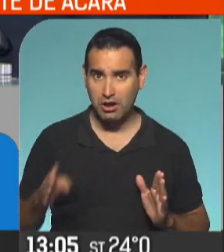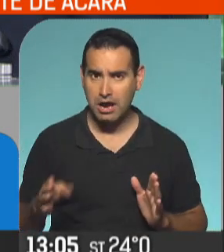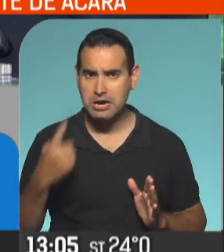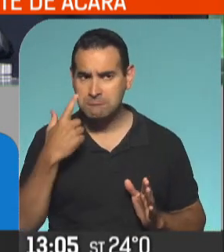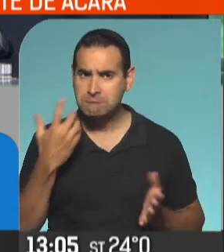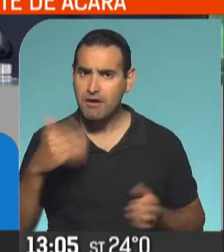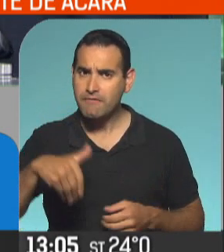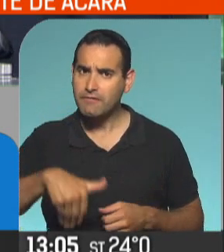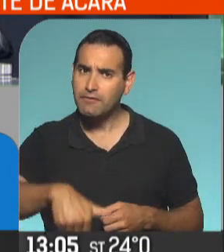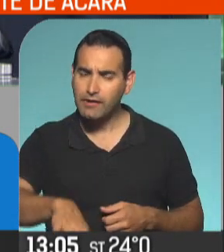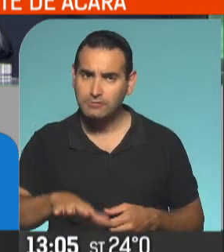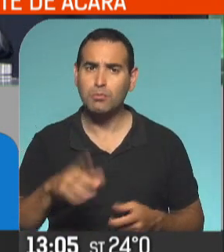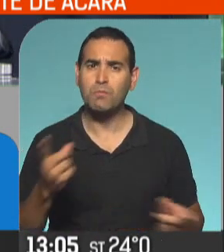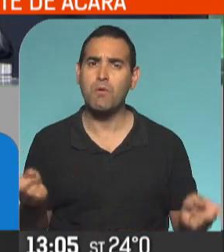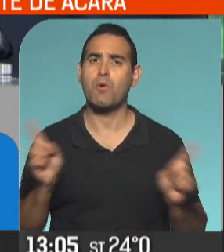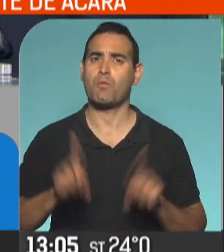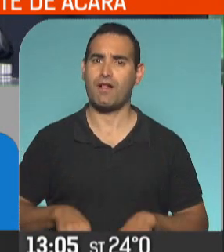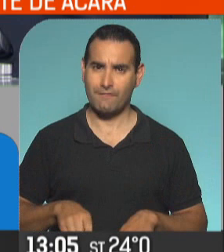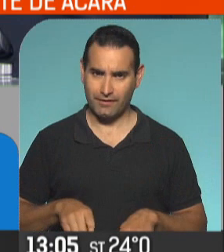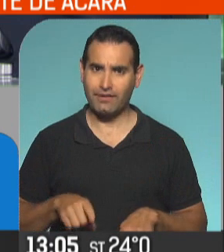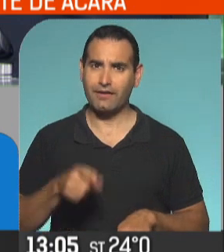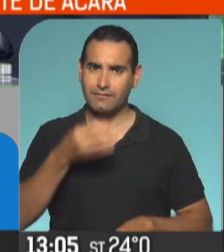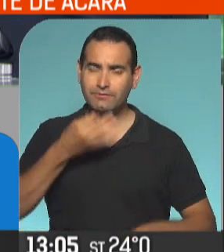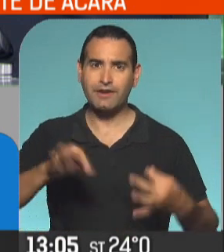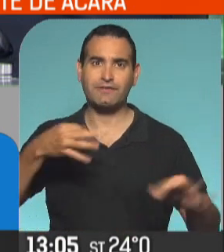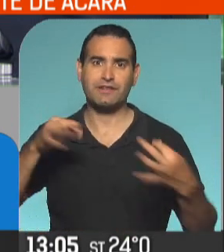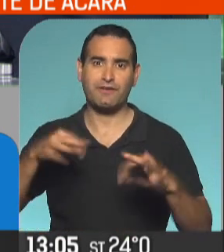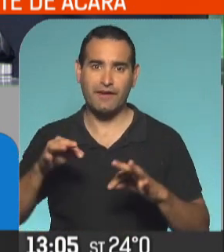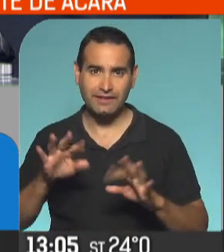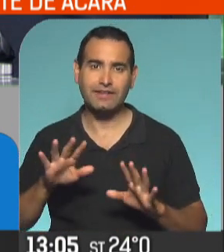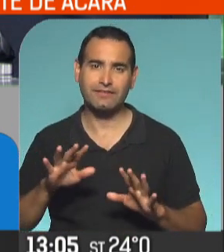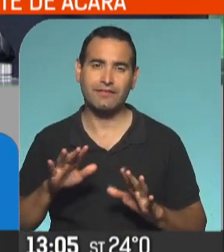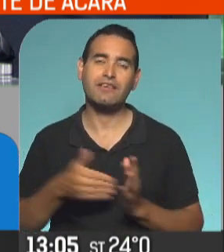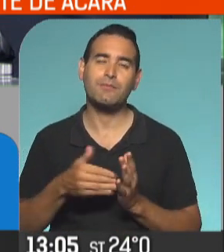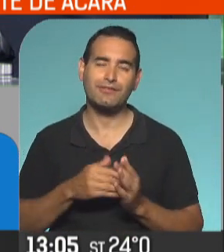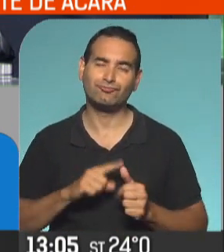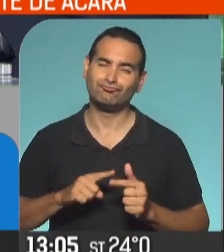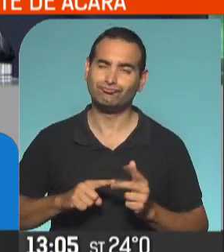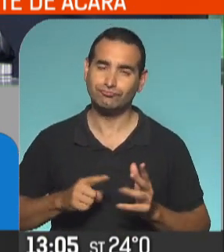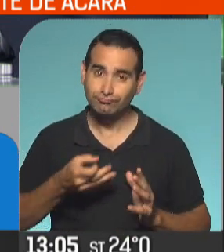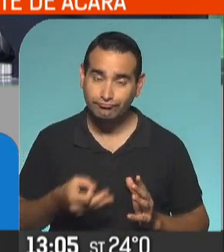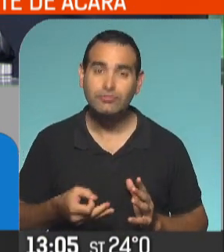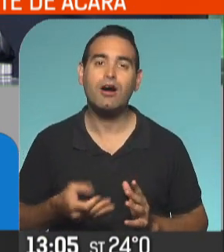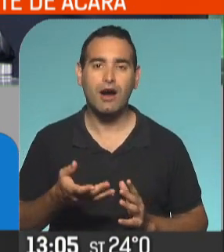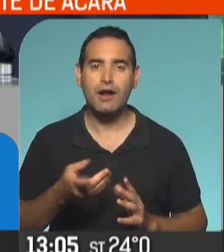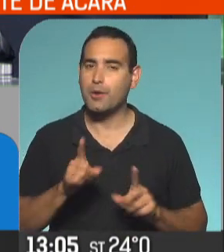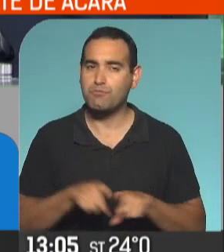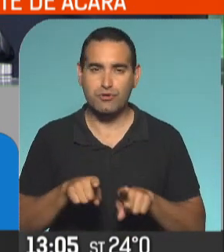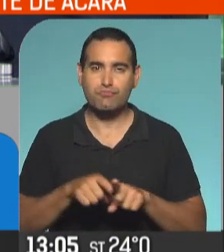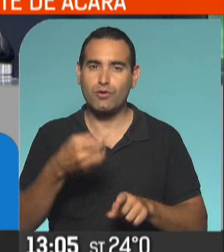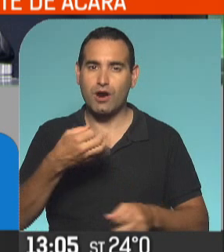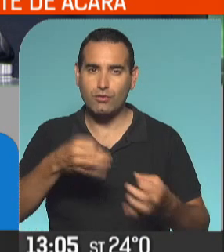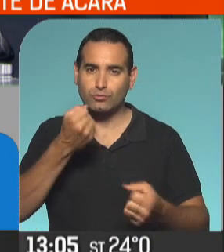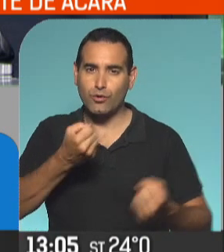considerando que vamos a retomar si se dan algunas condiciones la misma la misma cantidad de patentamientos